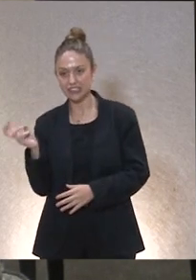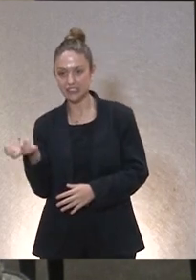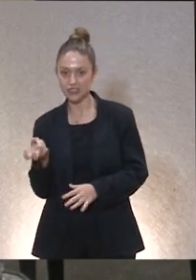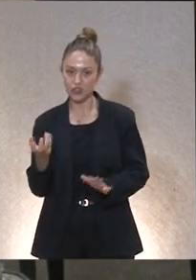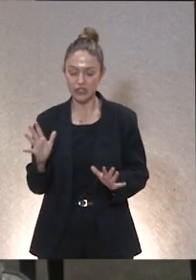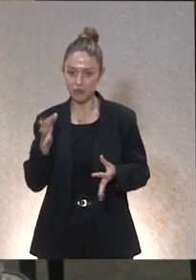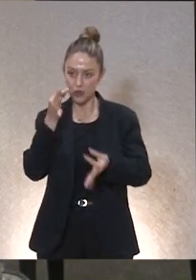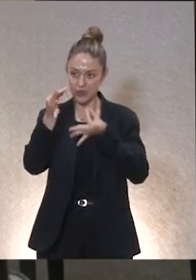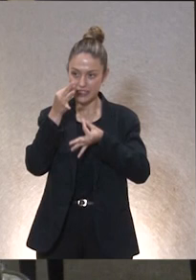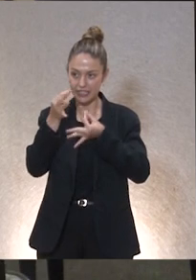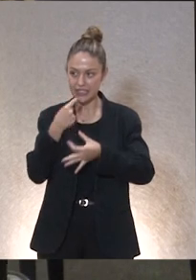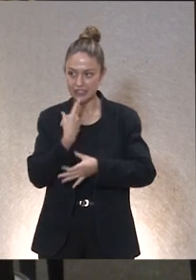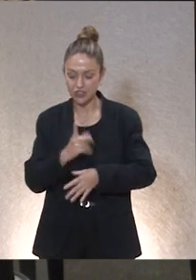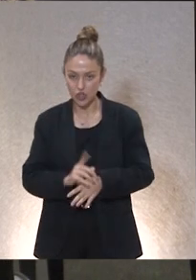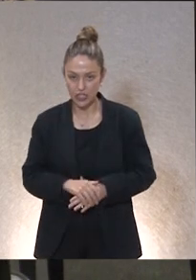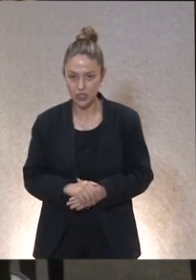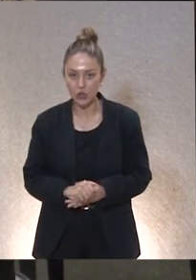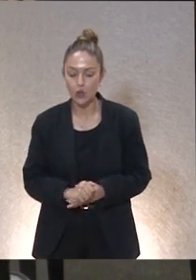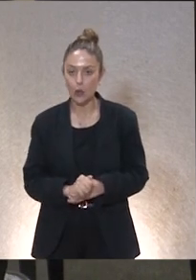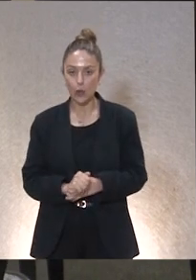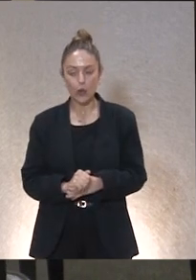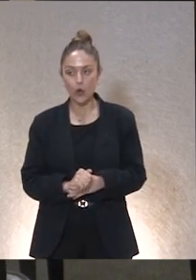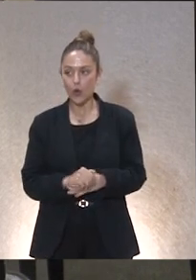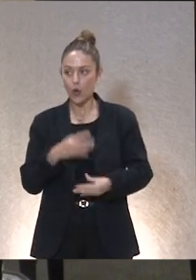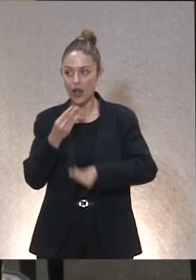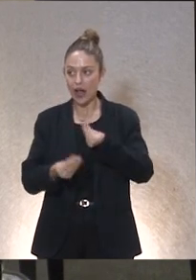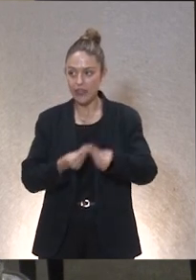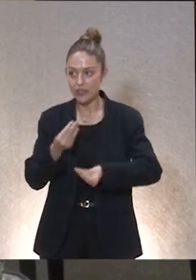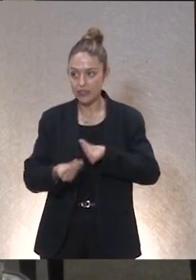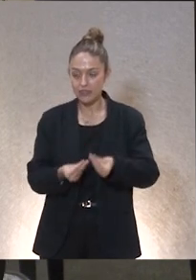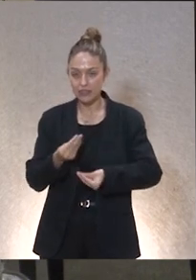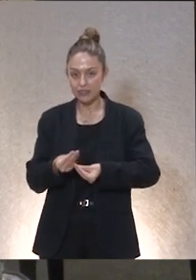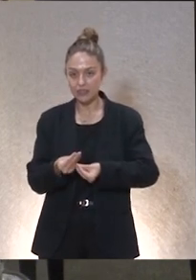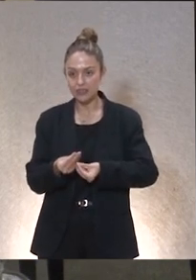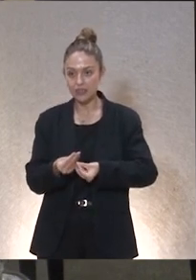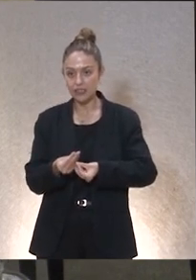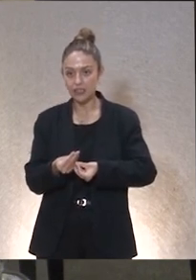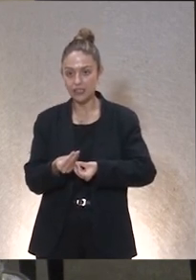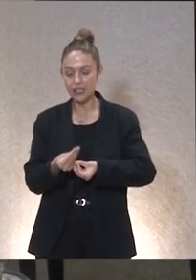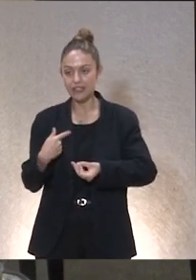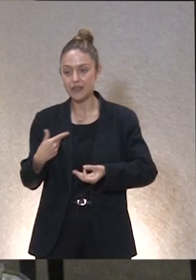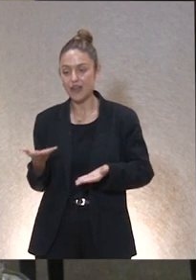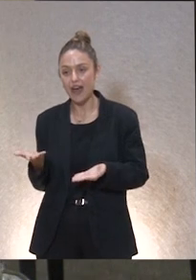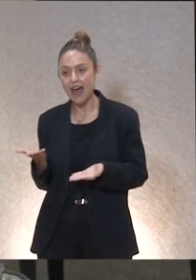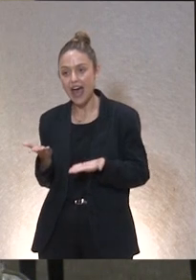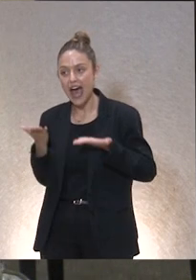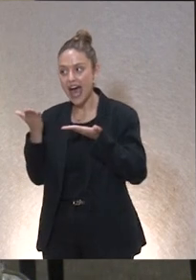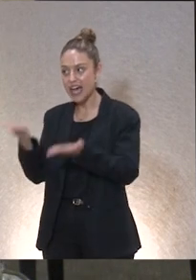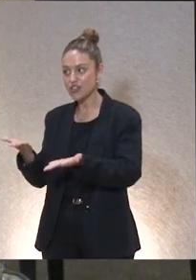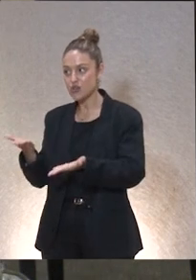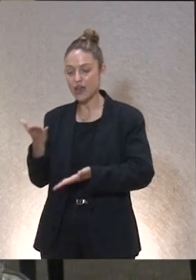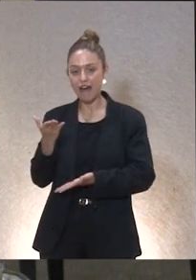daros detalles mejor que nos pongamos en acción y para una de ellas voy a pedir ayuda a Ana